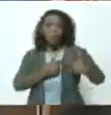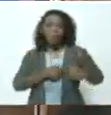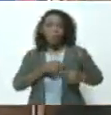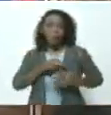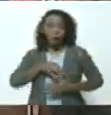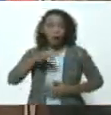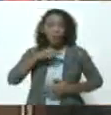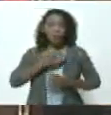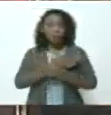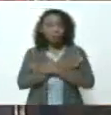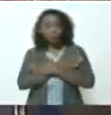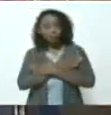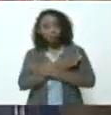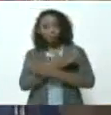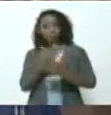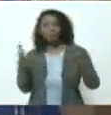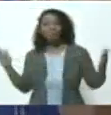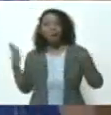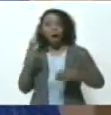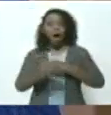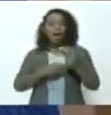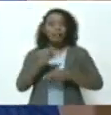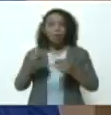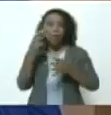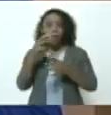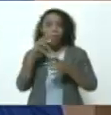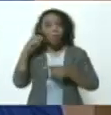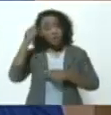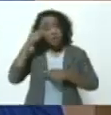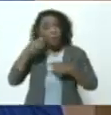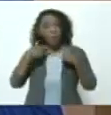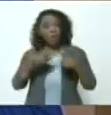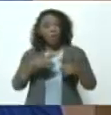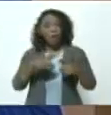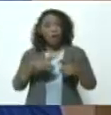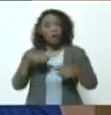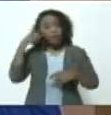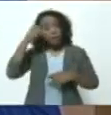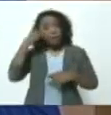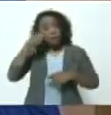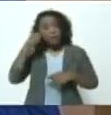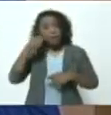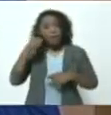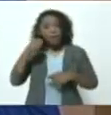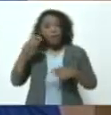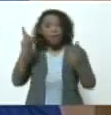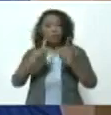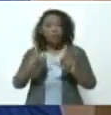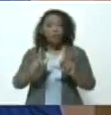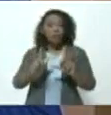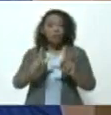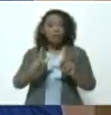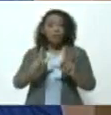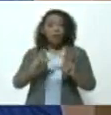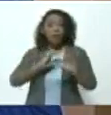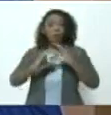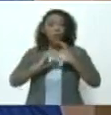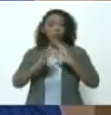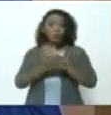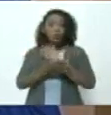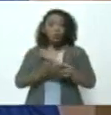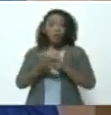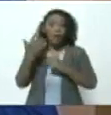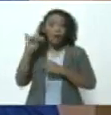la entregaron para hacer un producto y rescatar una industria cinematográfica y de medios audiovisuales que